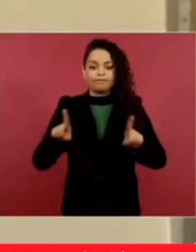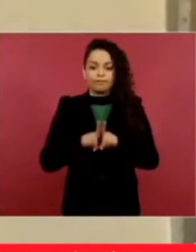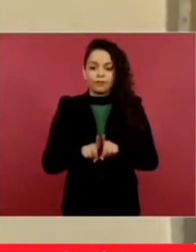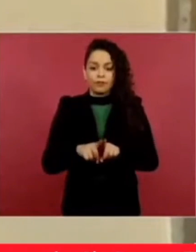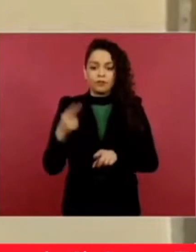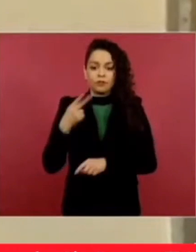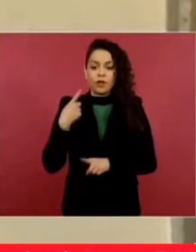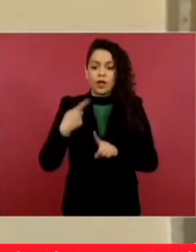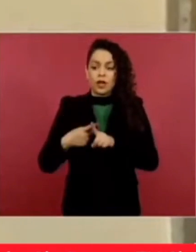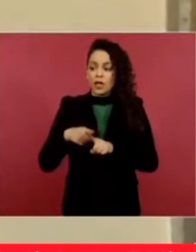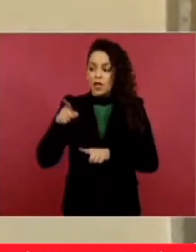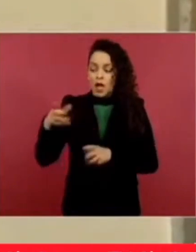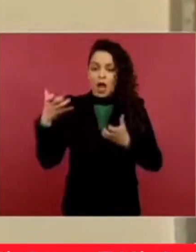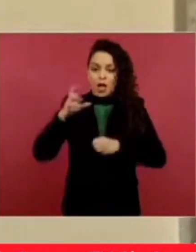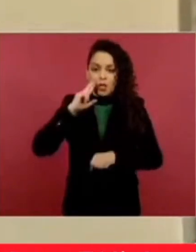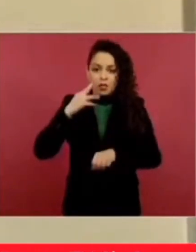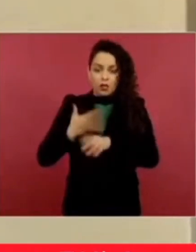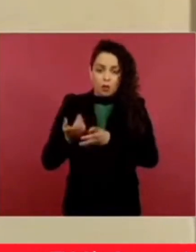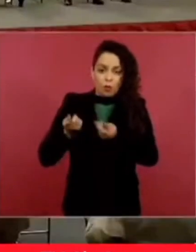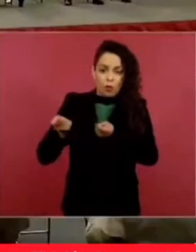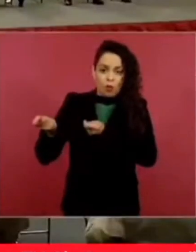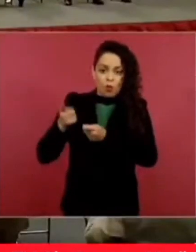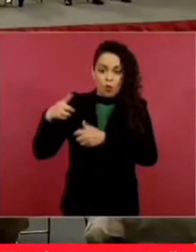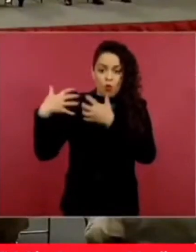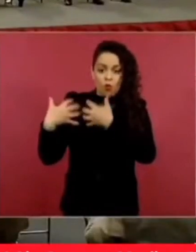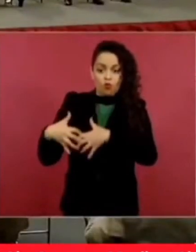manejo de dicha planta. La siguiente.